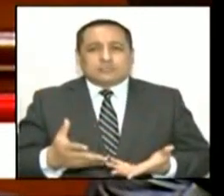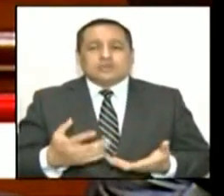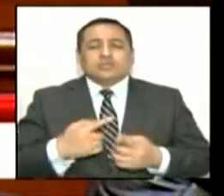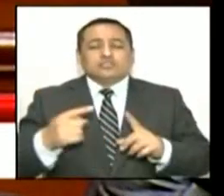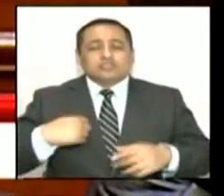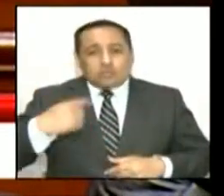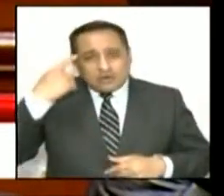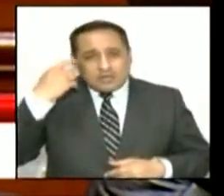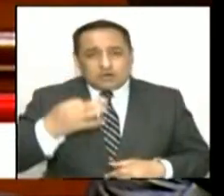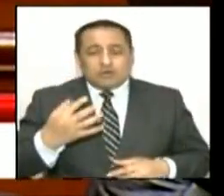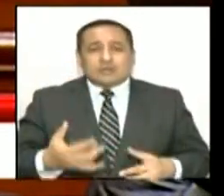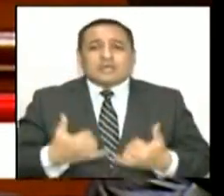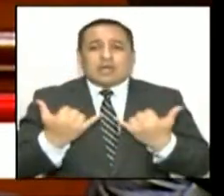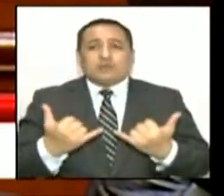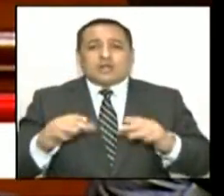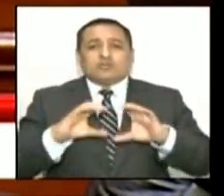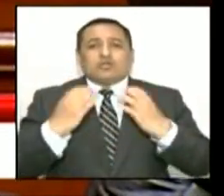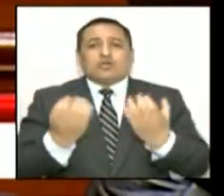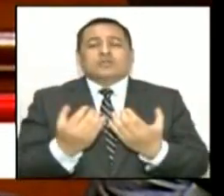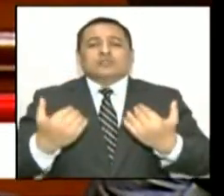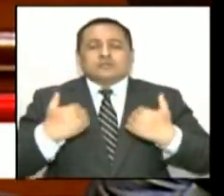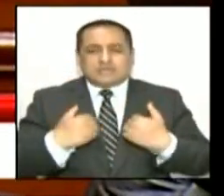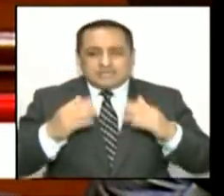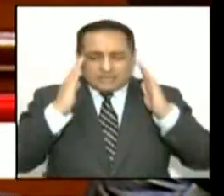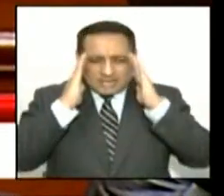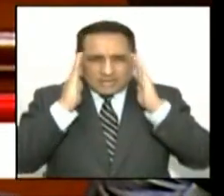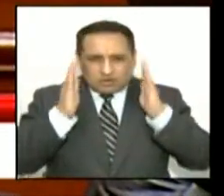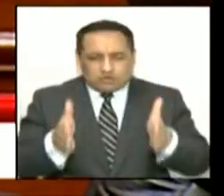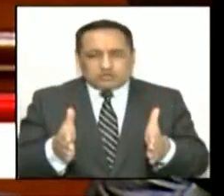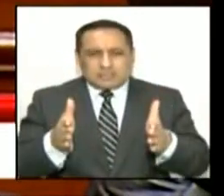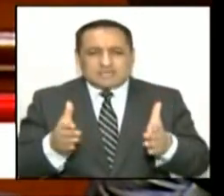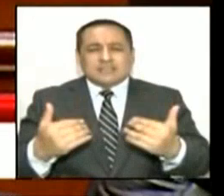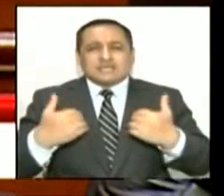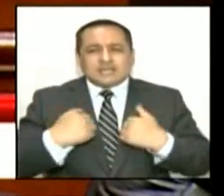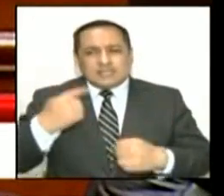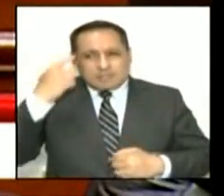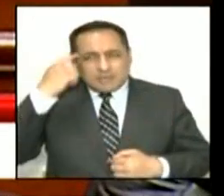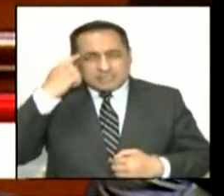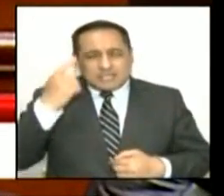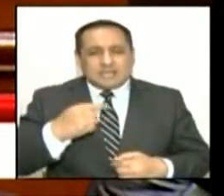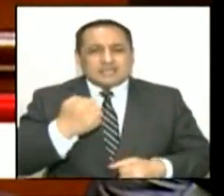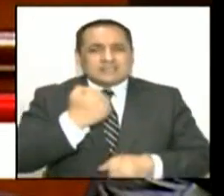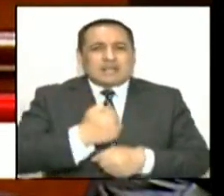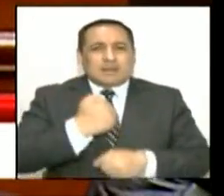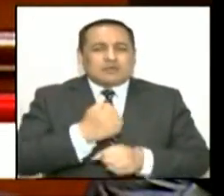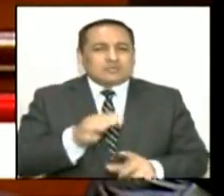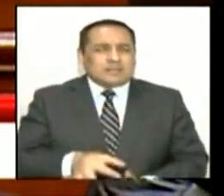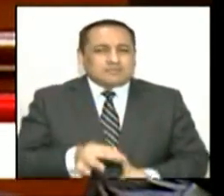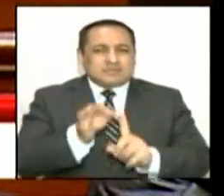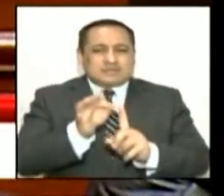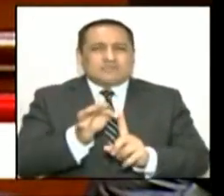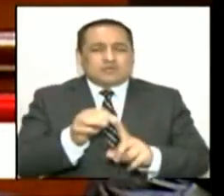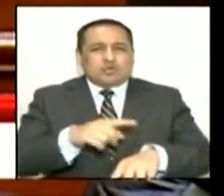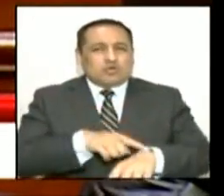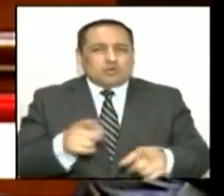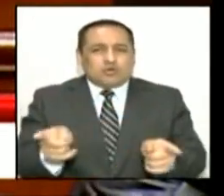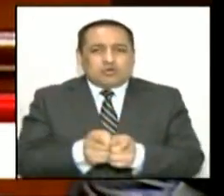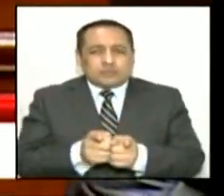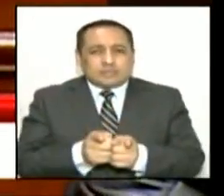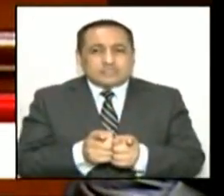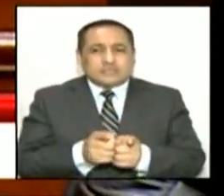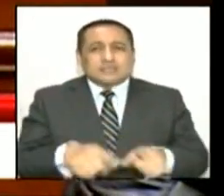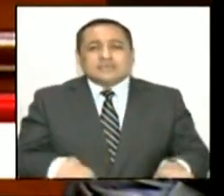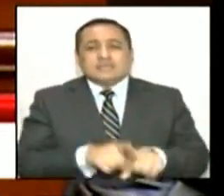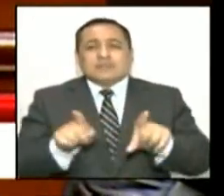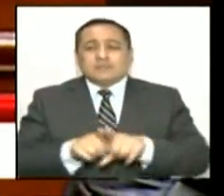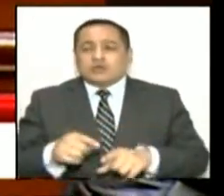creo que ahora el Congreso tiene que concentrarse, tiene que definir tareas muy específicas, tareas cortas, y